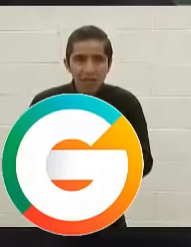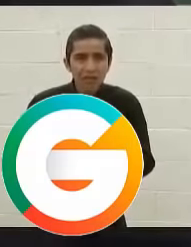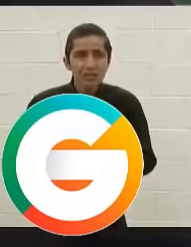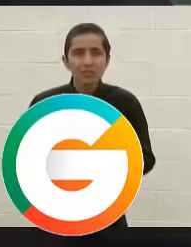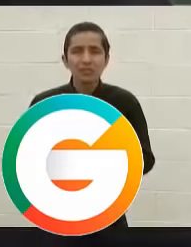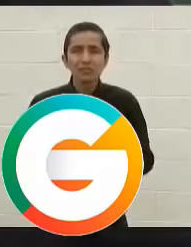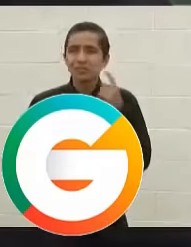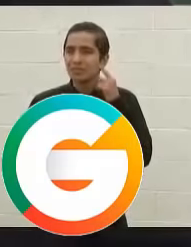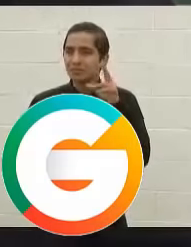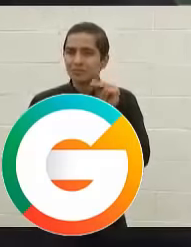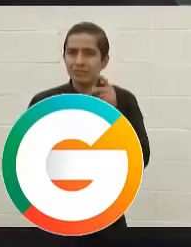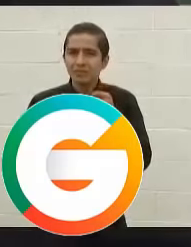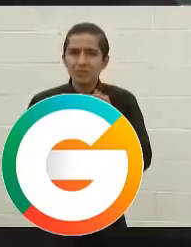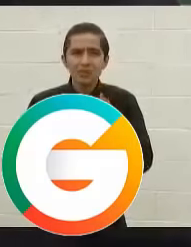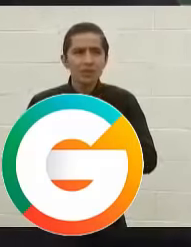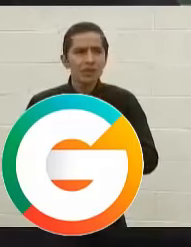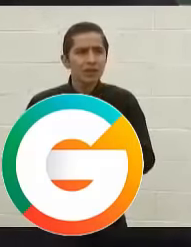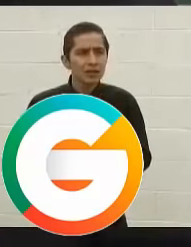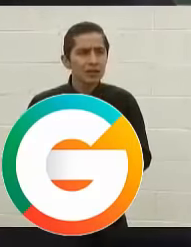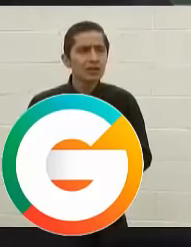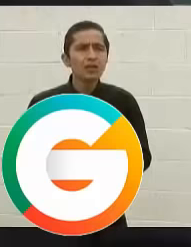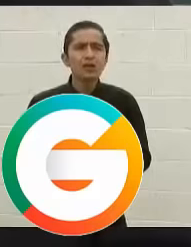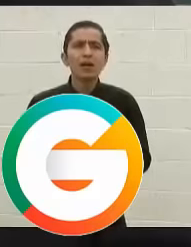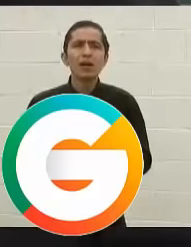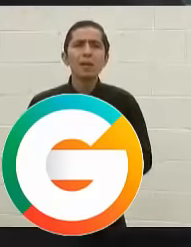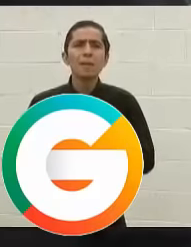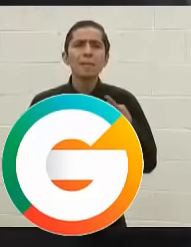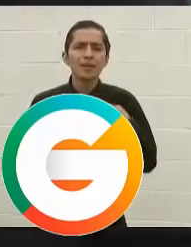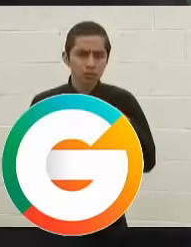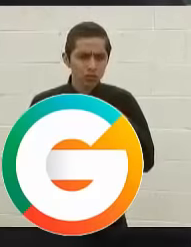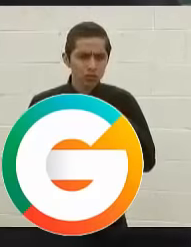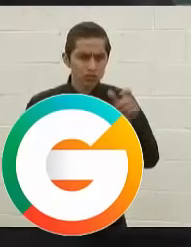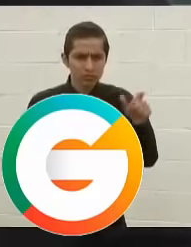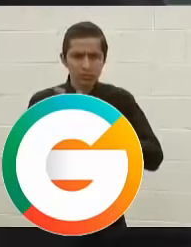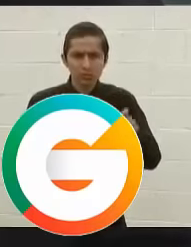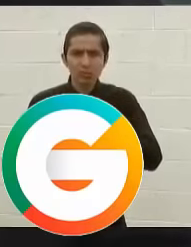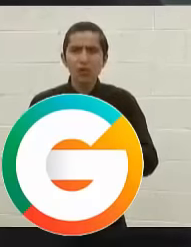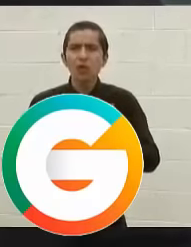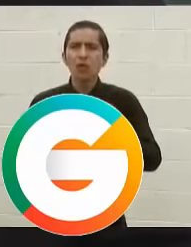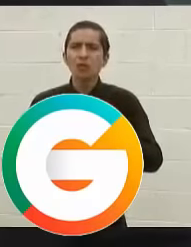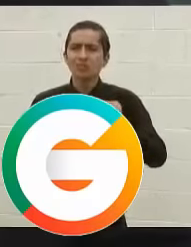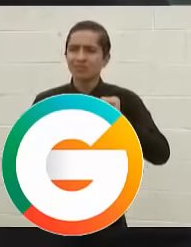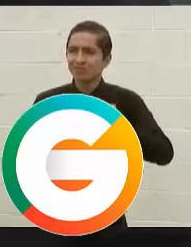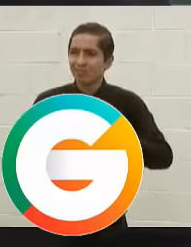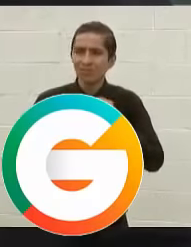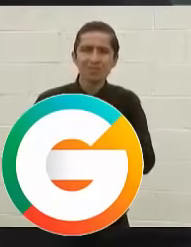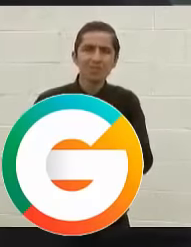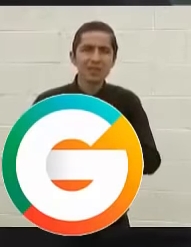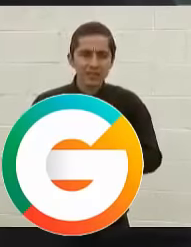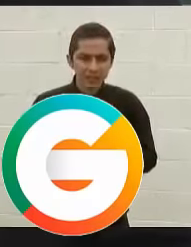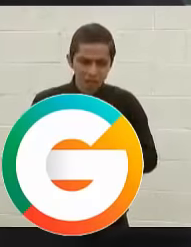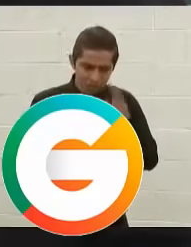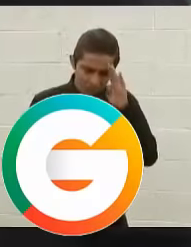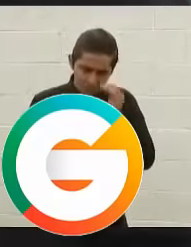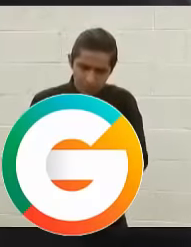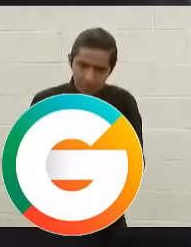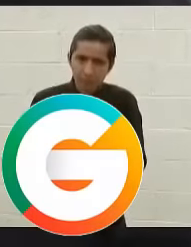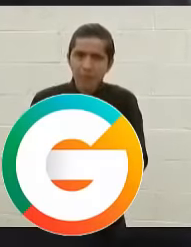cualquier funcionario. El presidente ha tomado la decisión